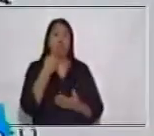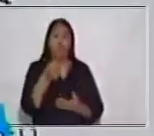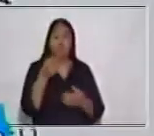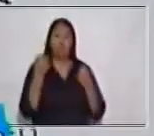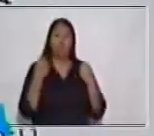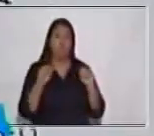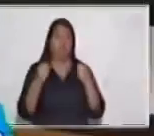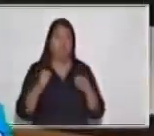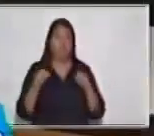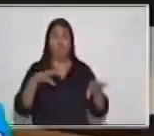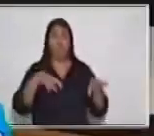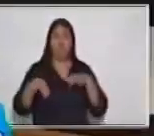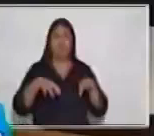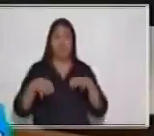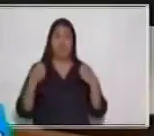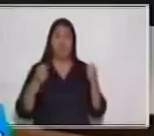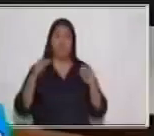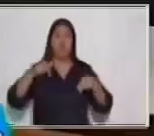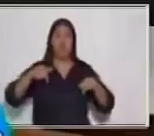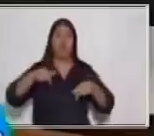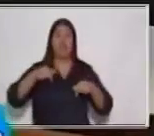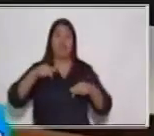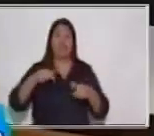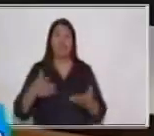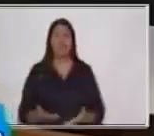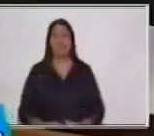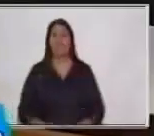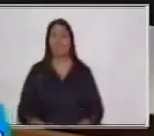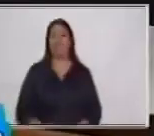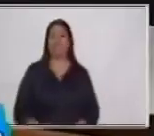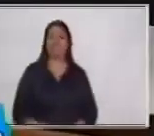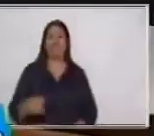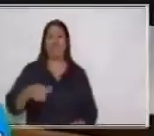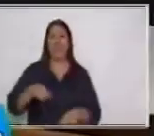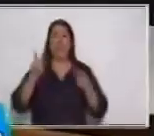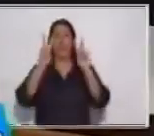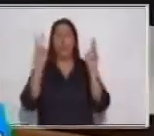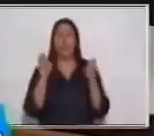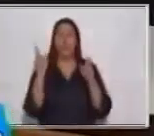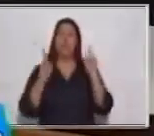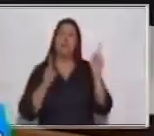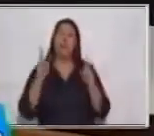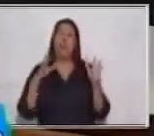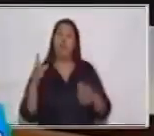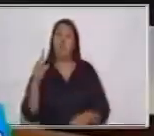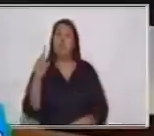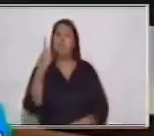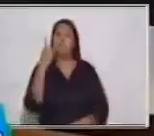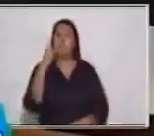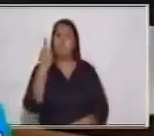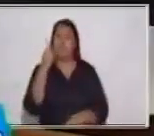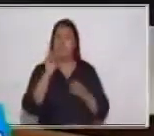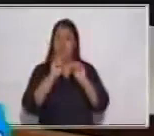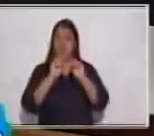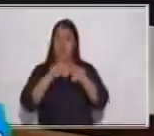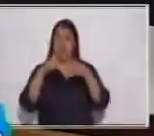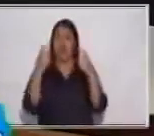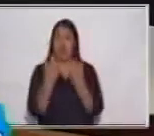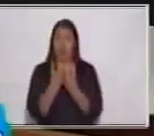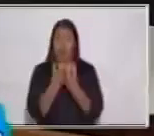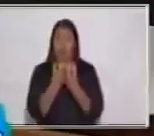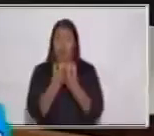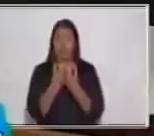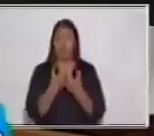que desarrollamos aquí en Aprendo en Casa. El tema que estamos desarrollando el día de hoy es la primera parte de lo que son las